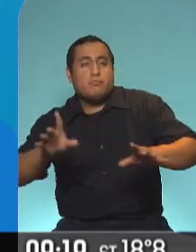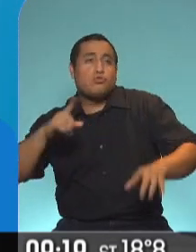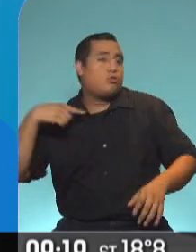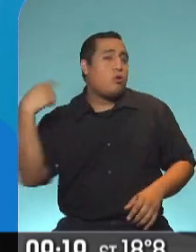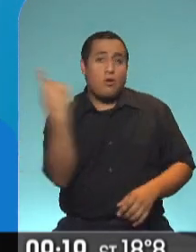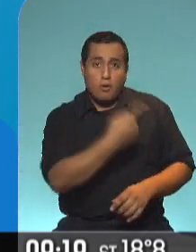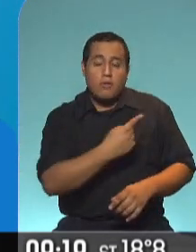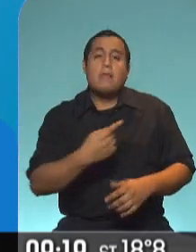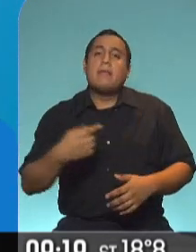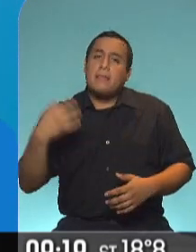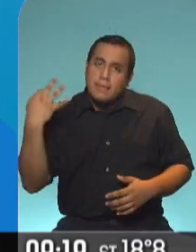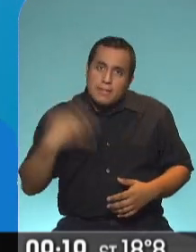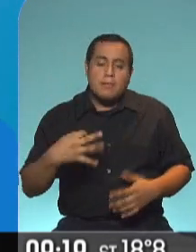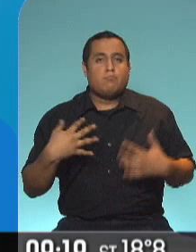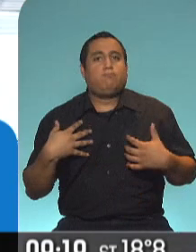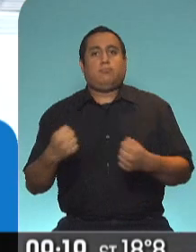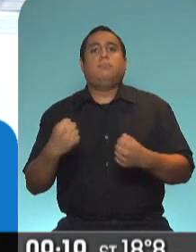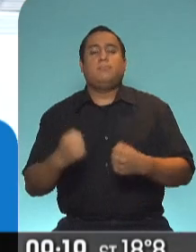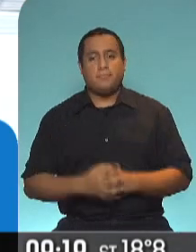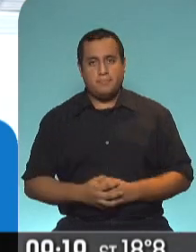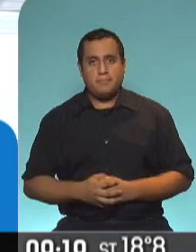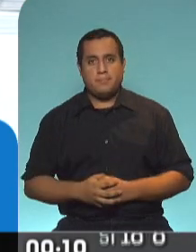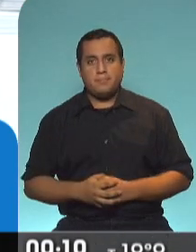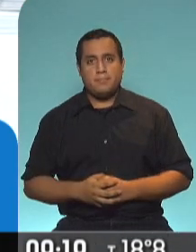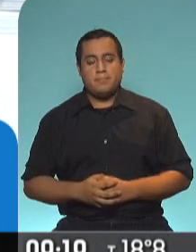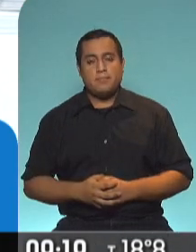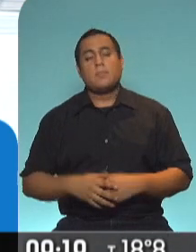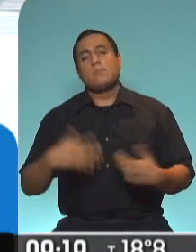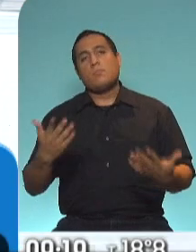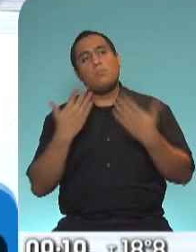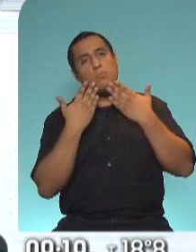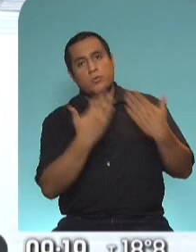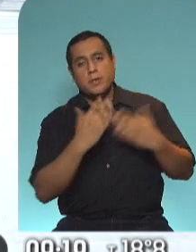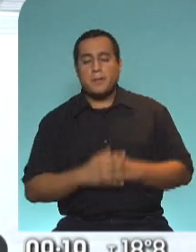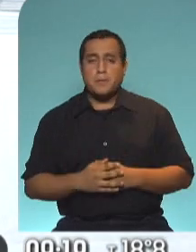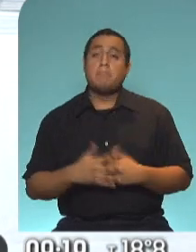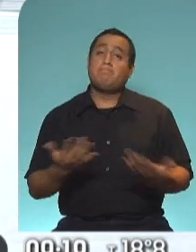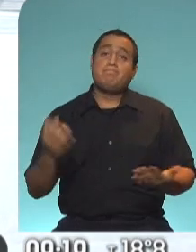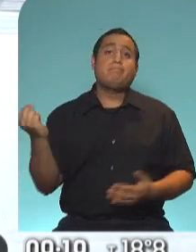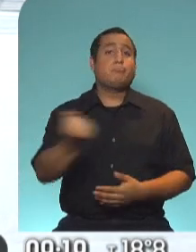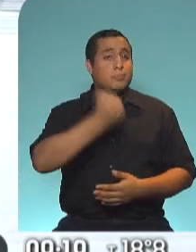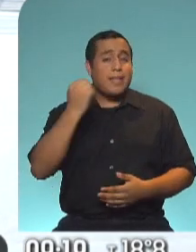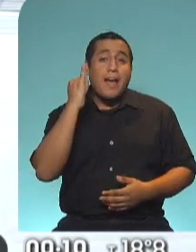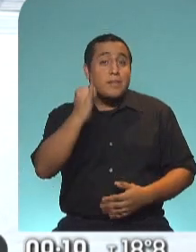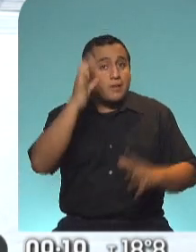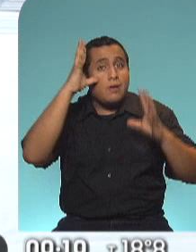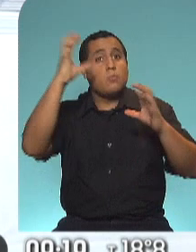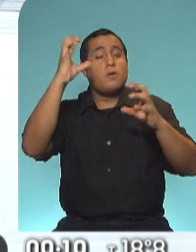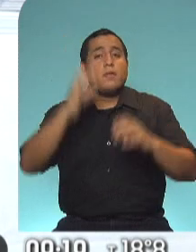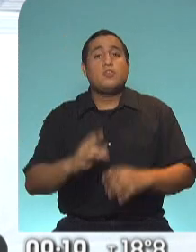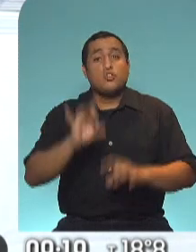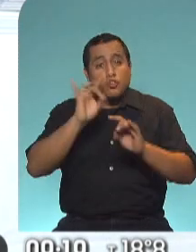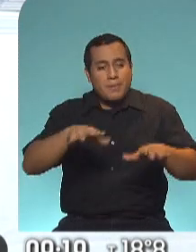tenemos que mantenernos sanos muchas gracias es muy importante recordar que no solo en